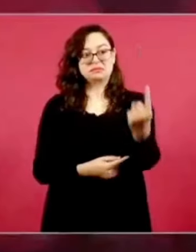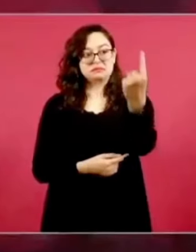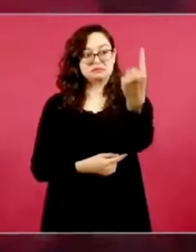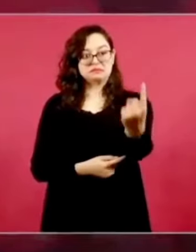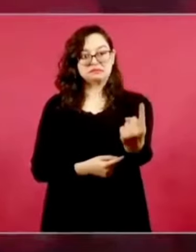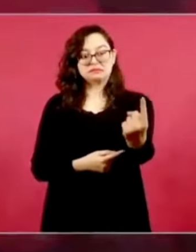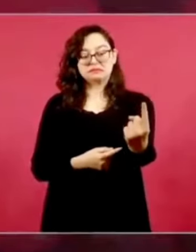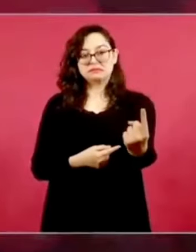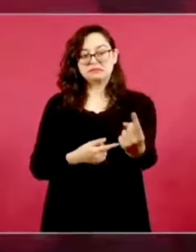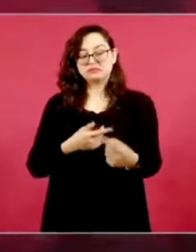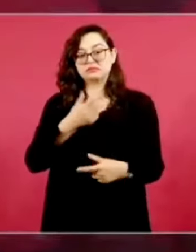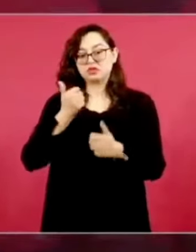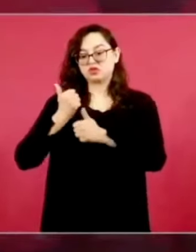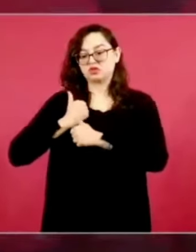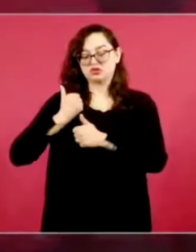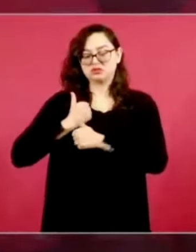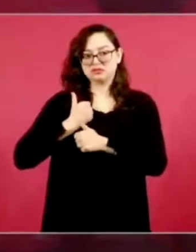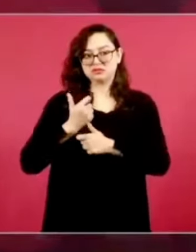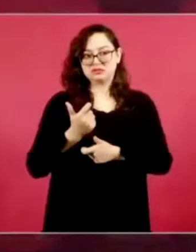los